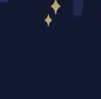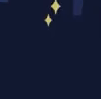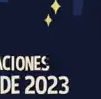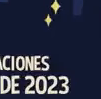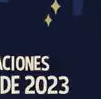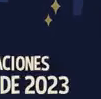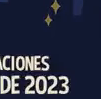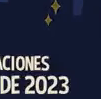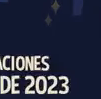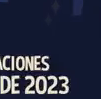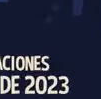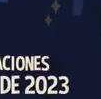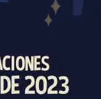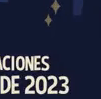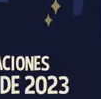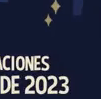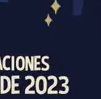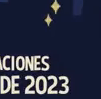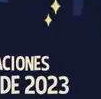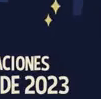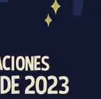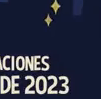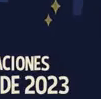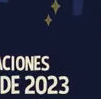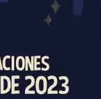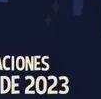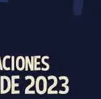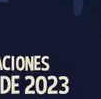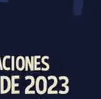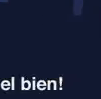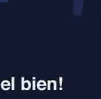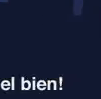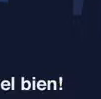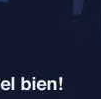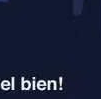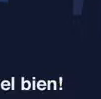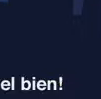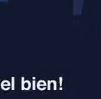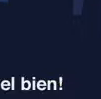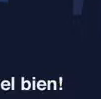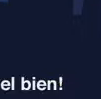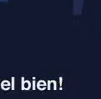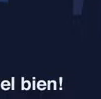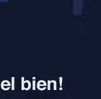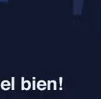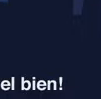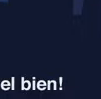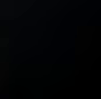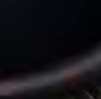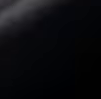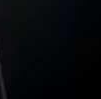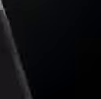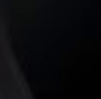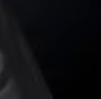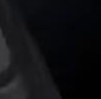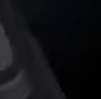gordo. Son 8 sorteos en total. Inicio de activaciones 2 de octubre. Jugar responsablemente. Juga para hacer el